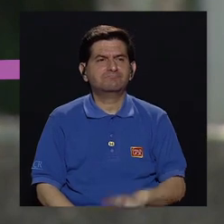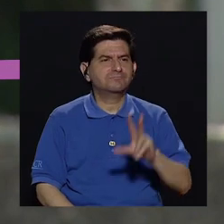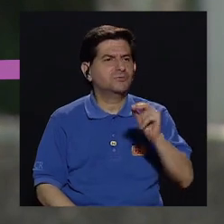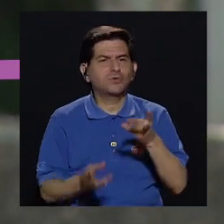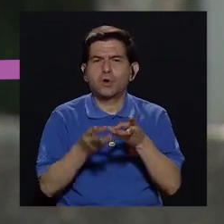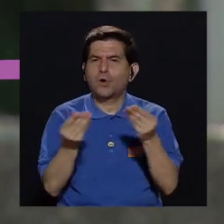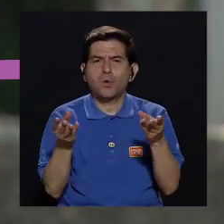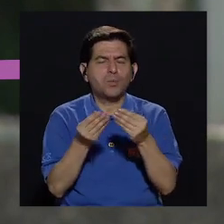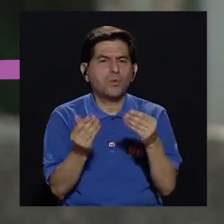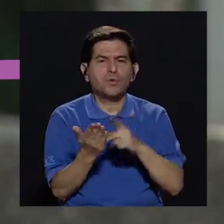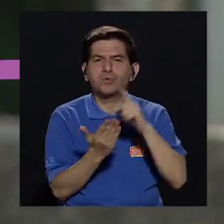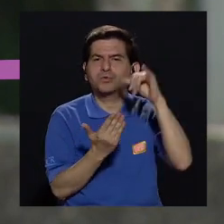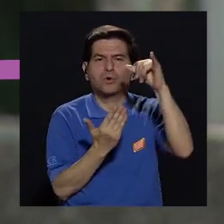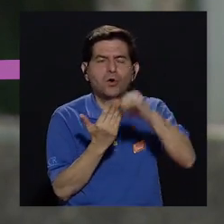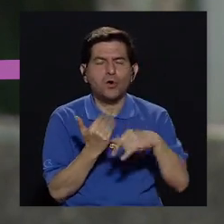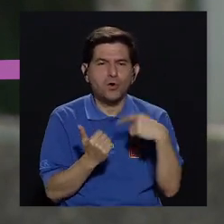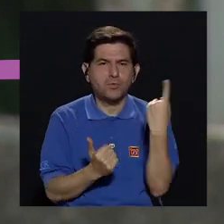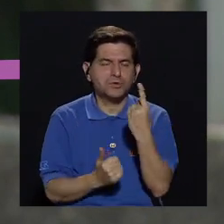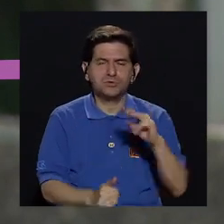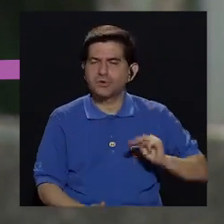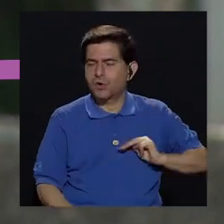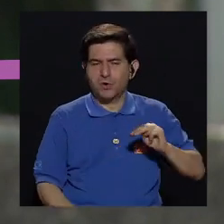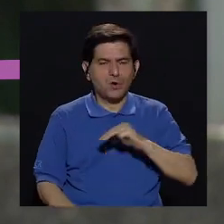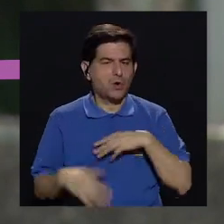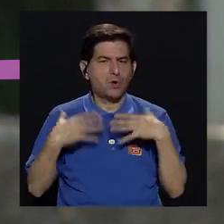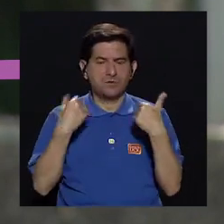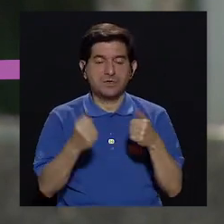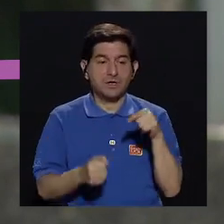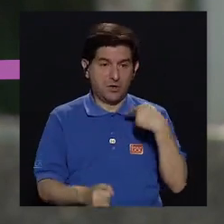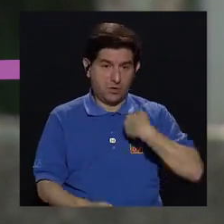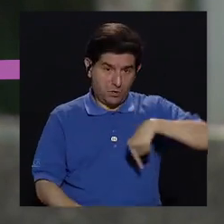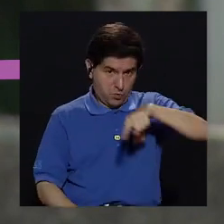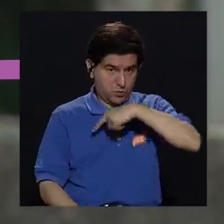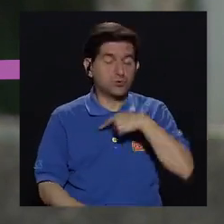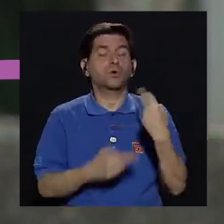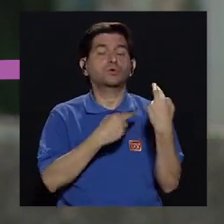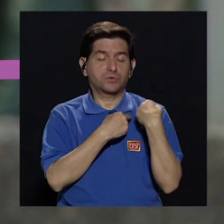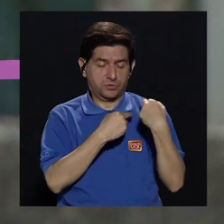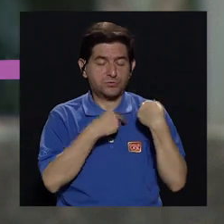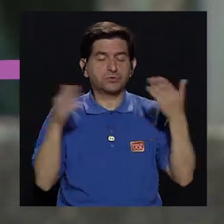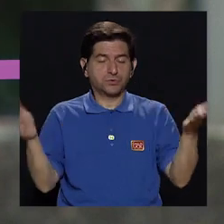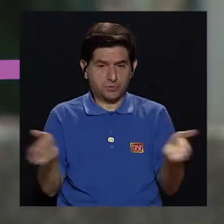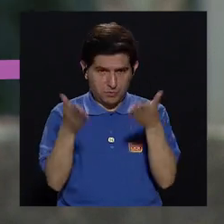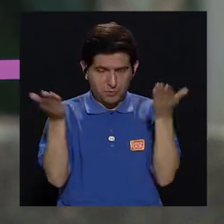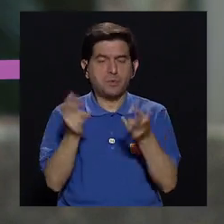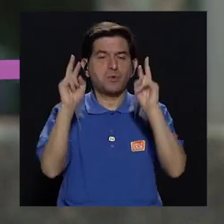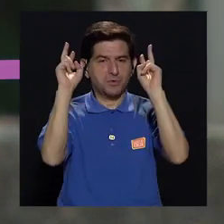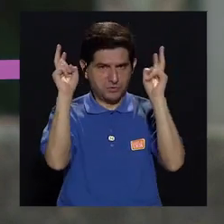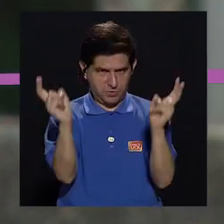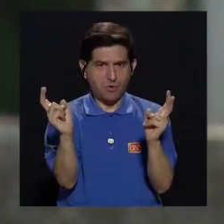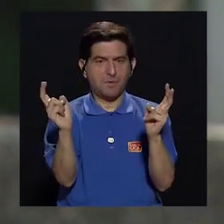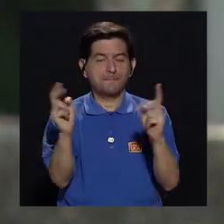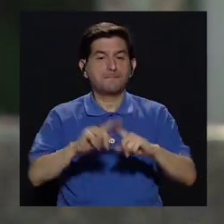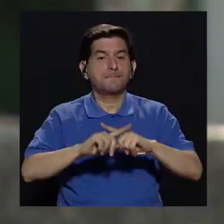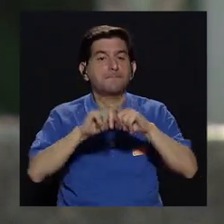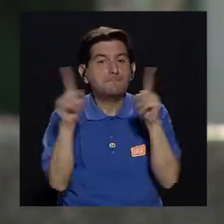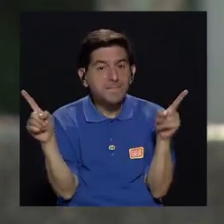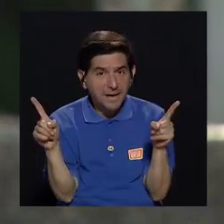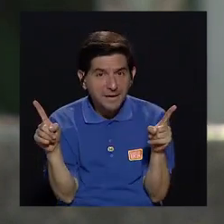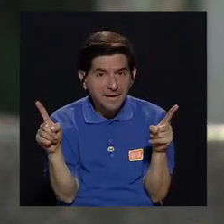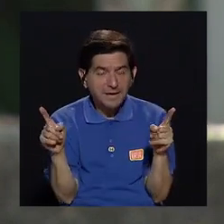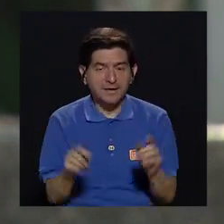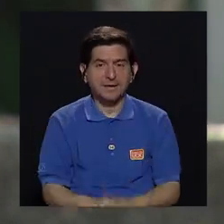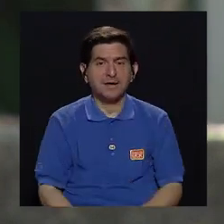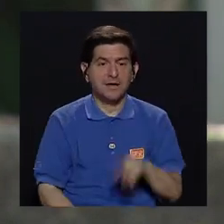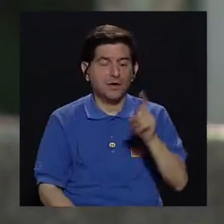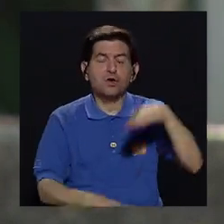es un producto, un proyecto únicamente del Ministerio de Salud. El Ministerio de Salud es el responsable de promover el tema, pero es algo